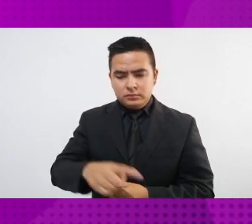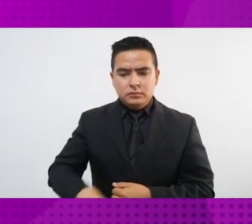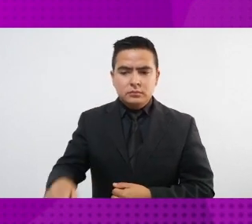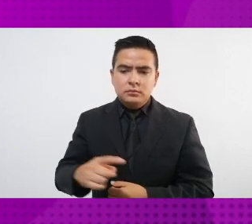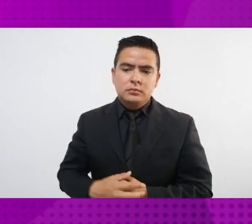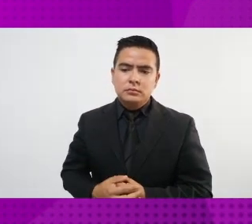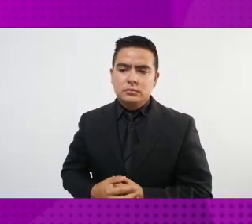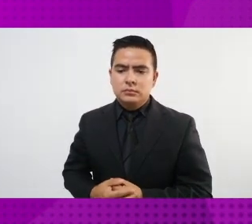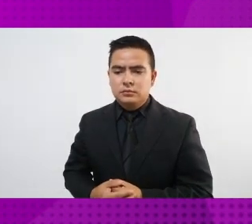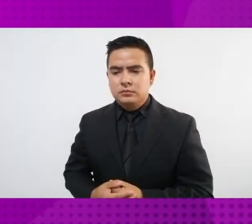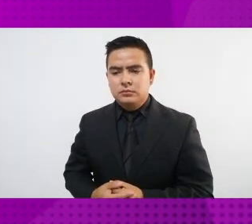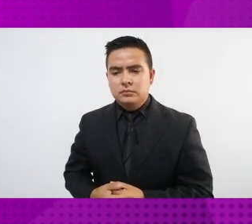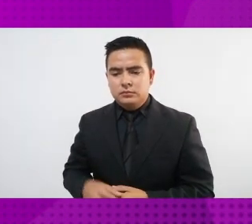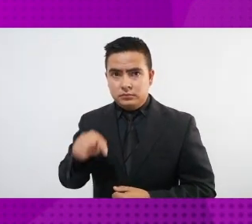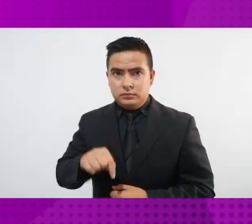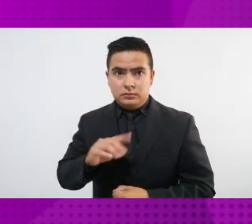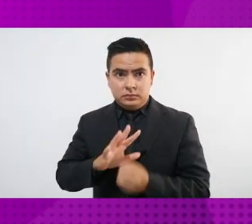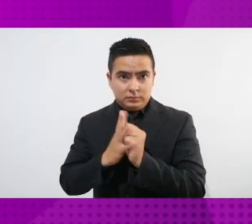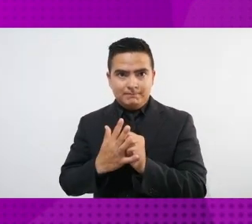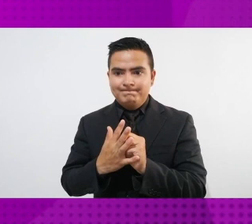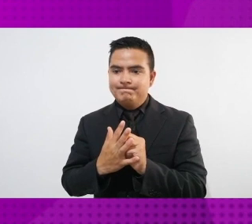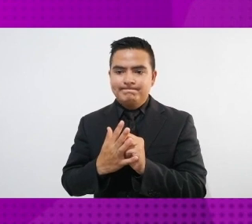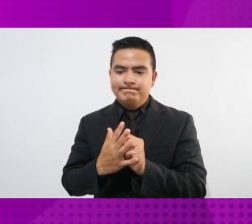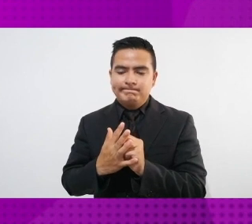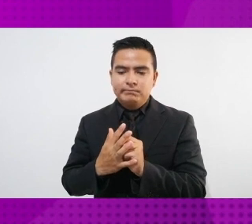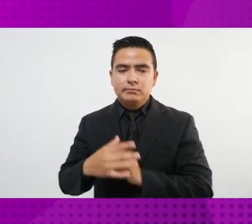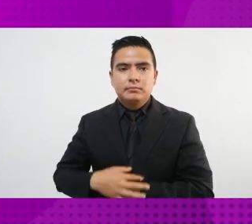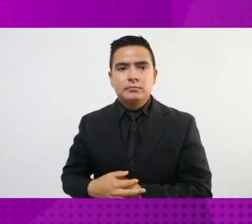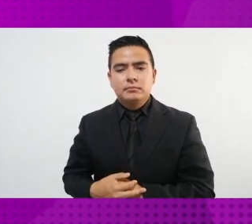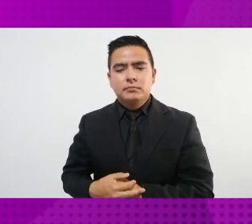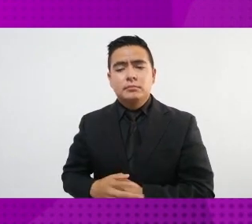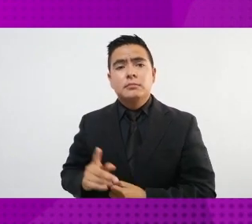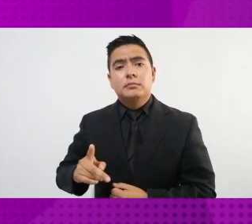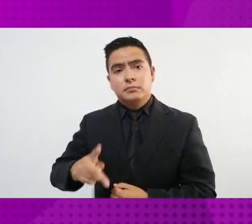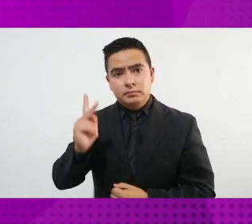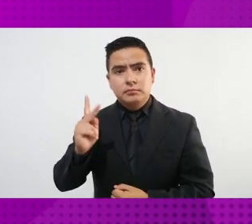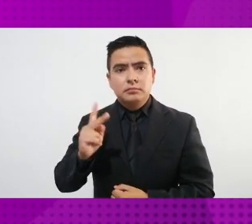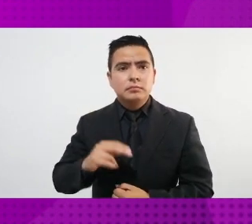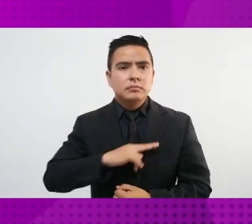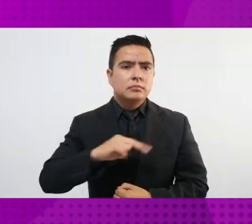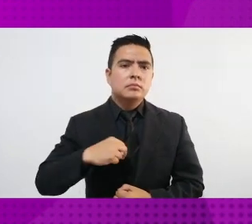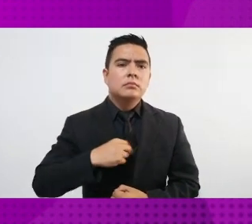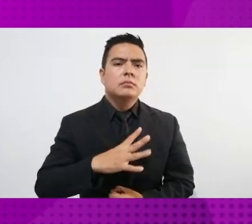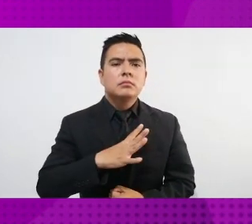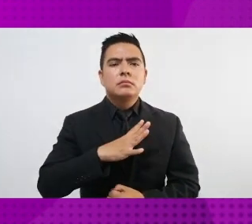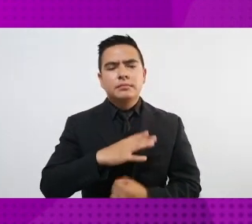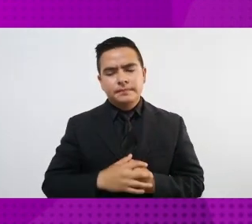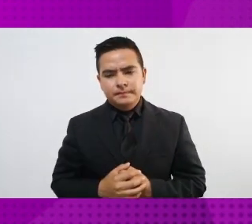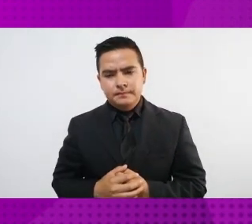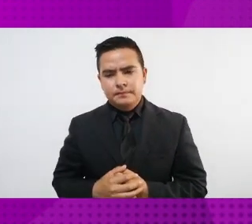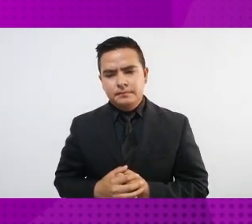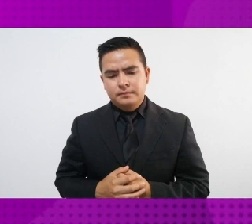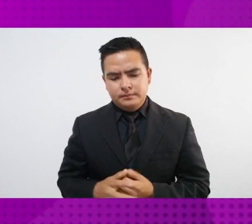órgano legislativo como este frente a una contingencia de estas magnitudes. Lo que tenemos, sin embargo, sí es normas